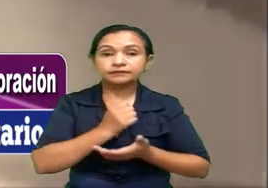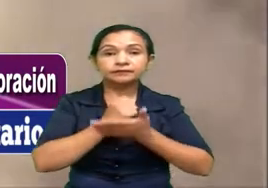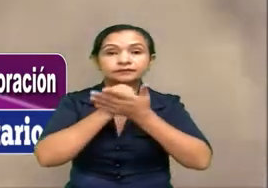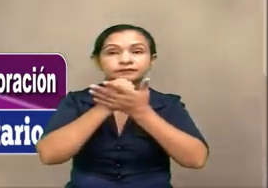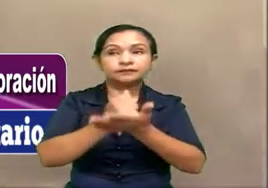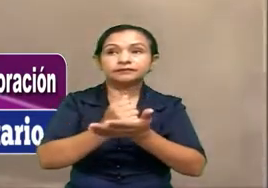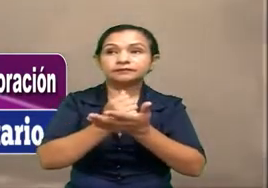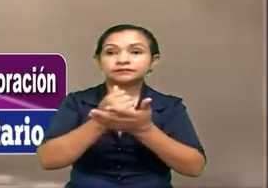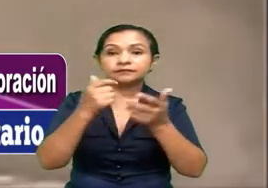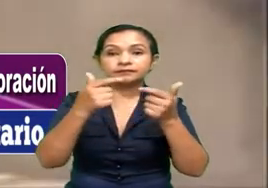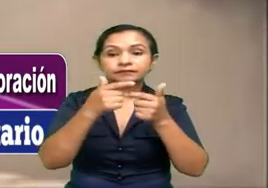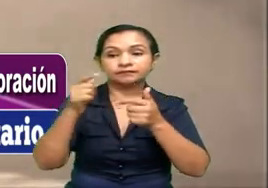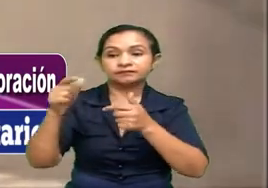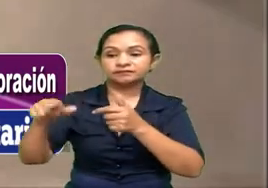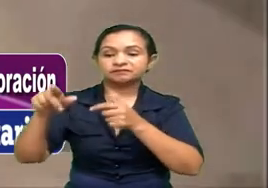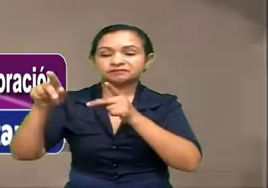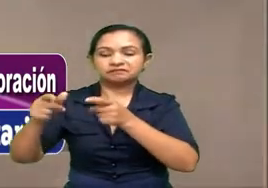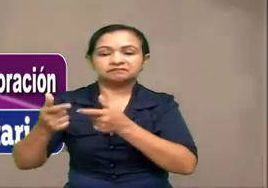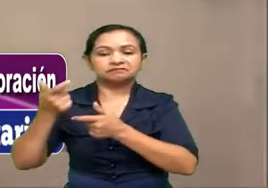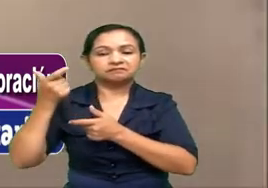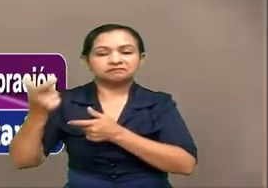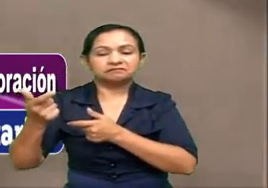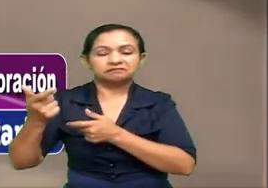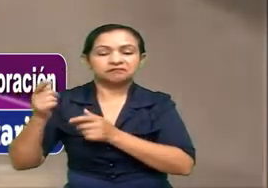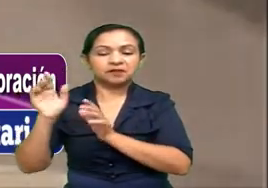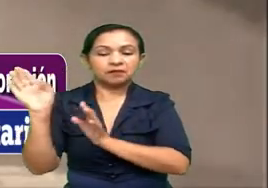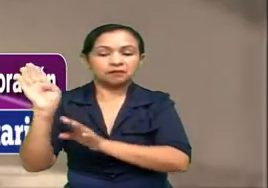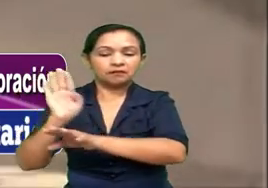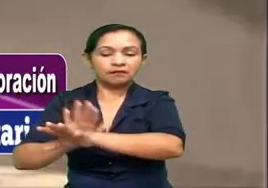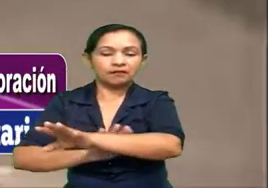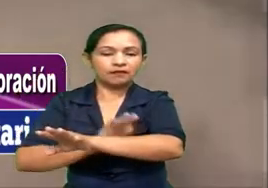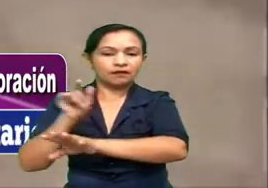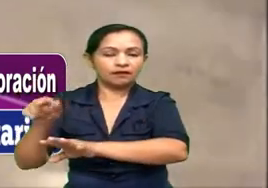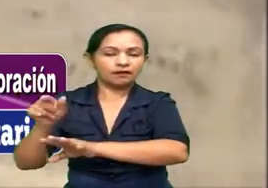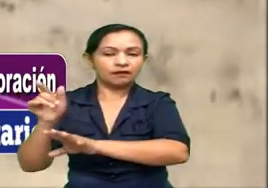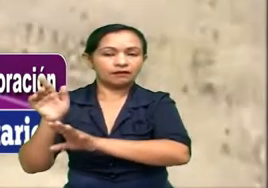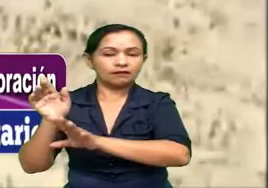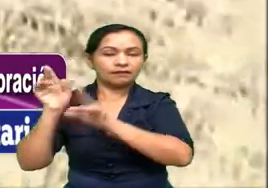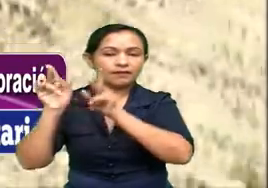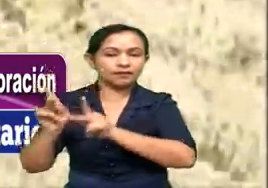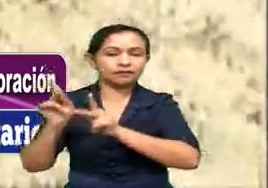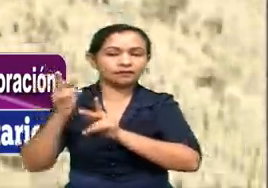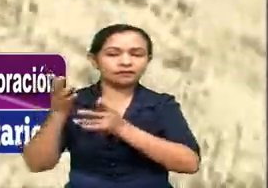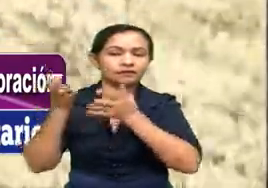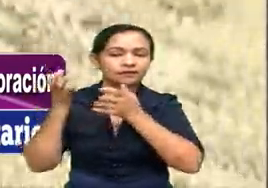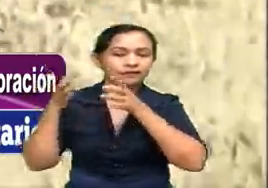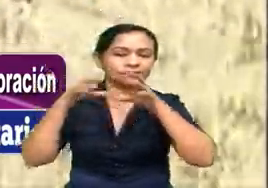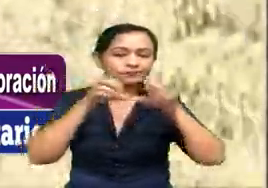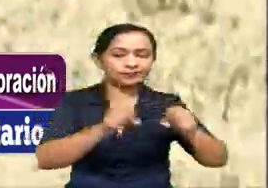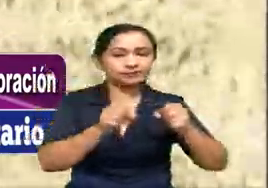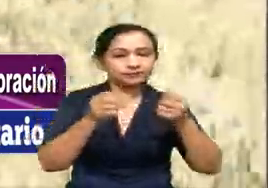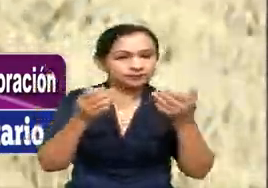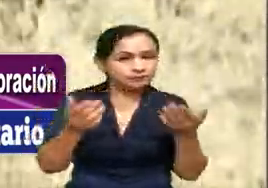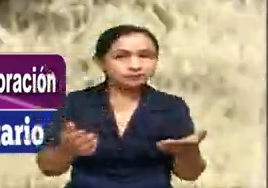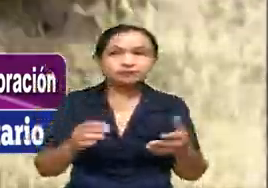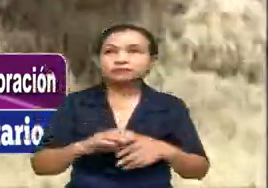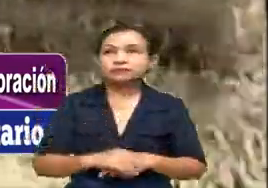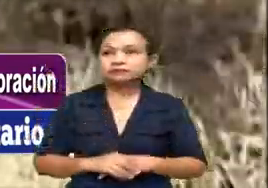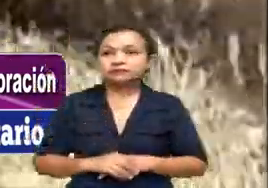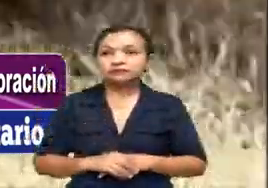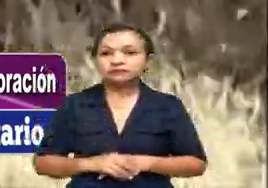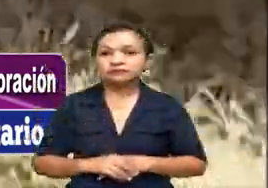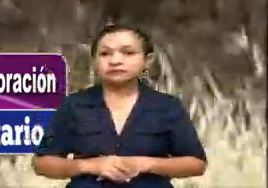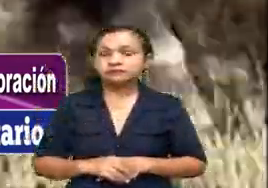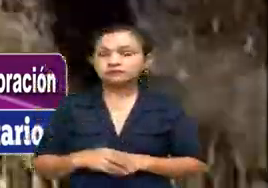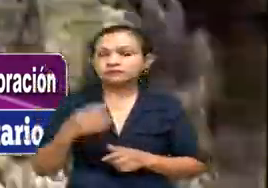de las clases dominantes, de los blancos, y en beneficio de los esclavistas. ¿Y por qué es que Costa